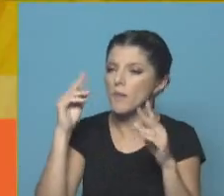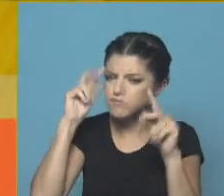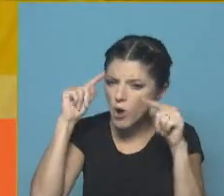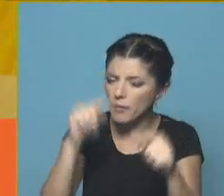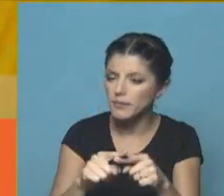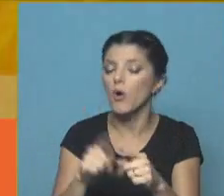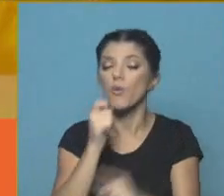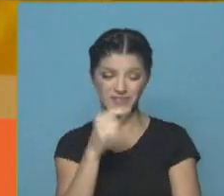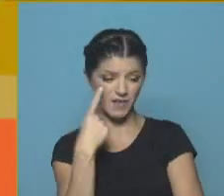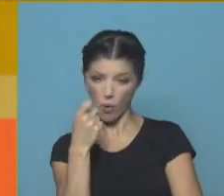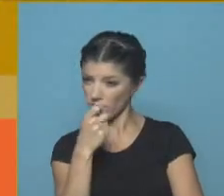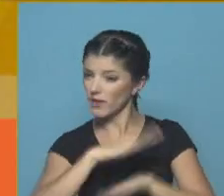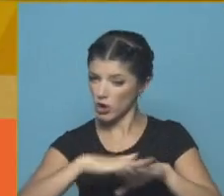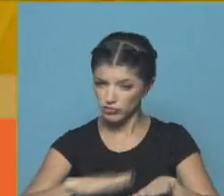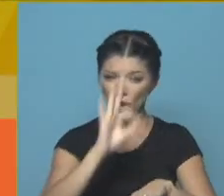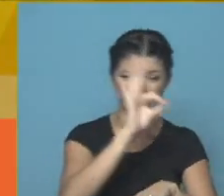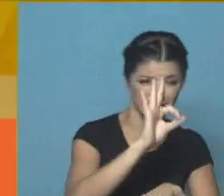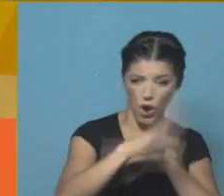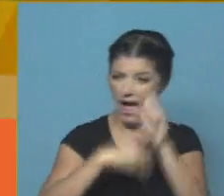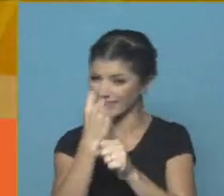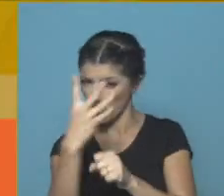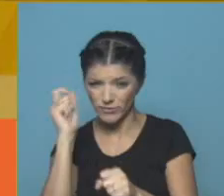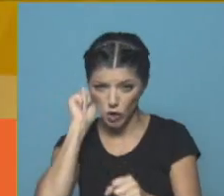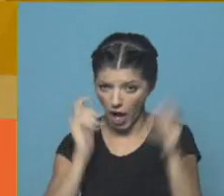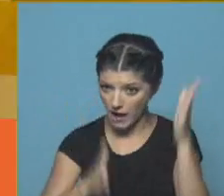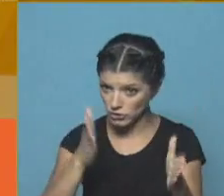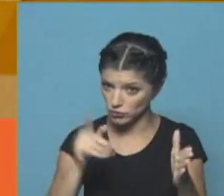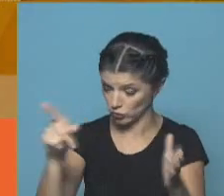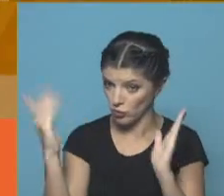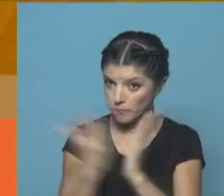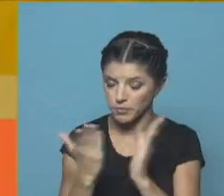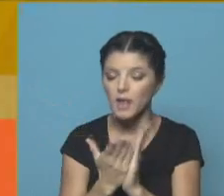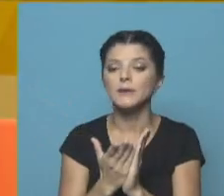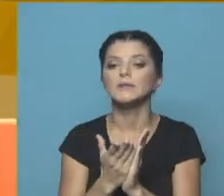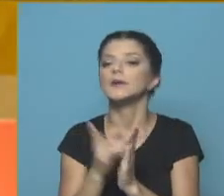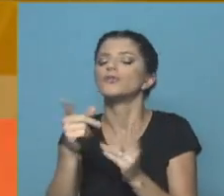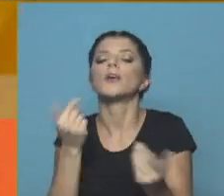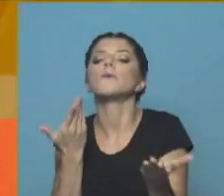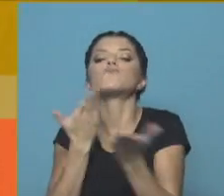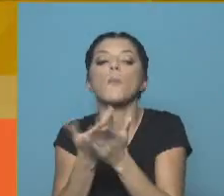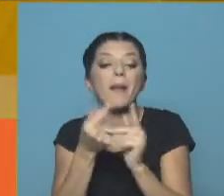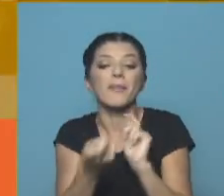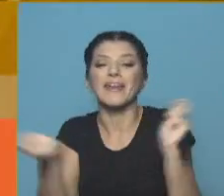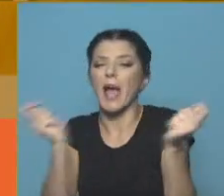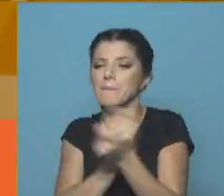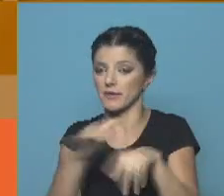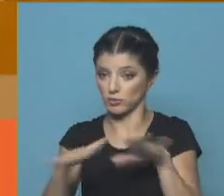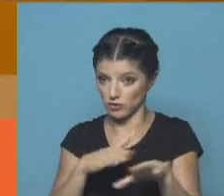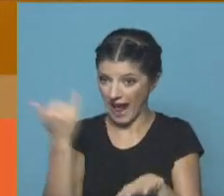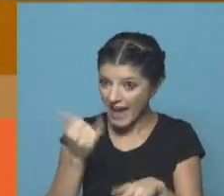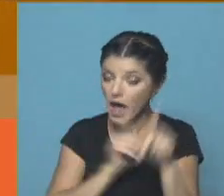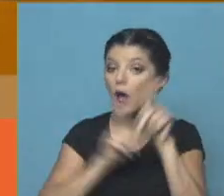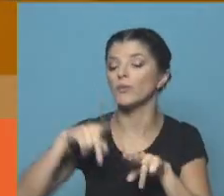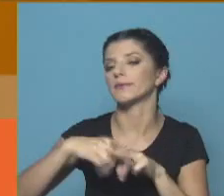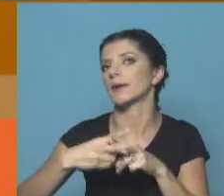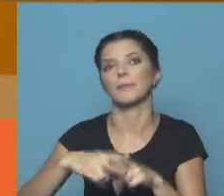niños, que va de 0 a 4, ese es el análisis que hacen ustedes, ¿y qué están sugiriendo para revertir esto? Hay elementos que se han dado,